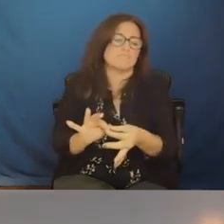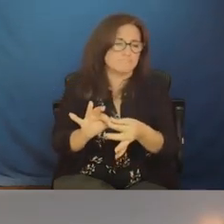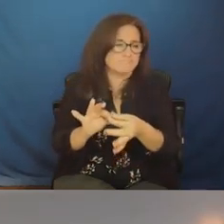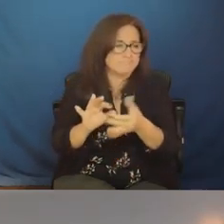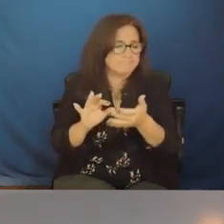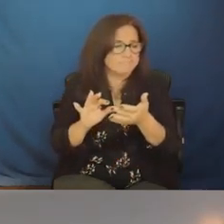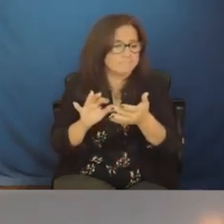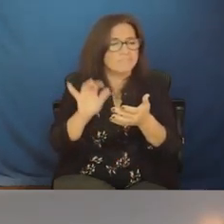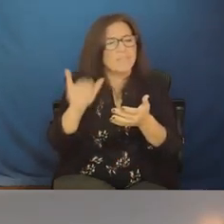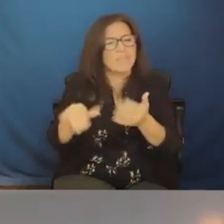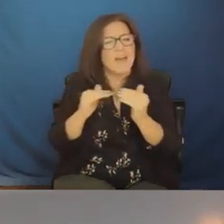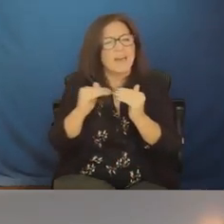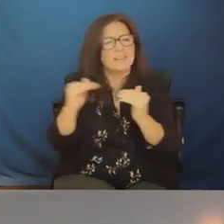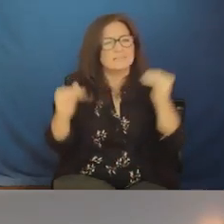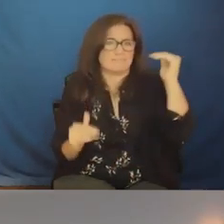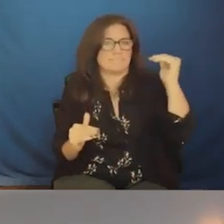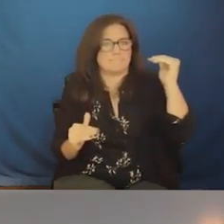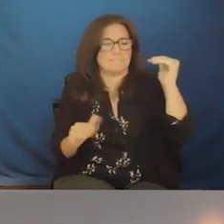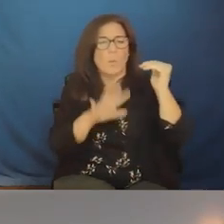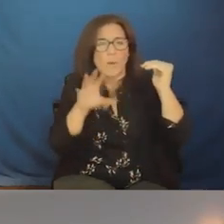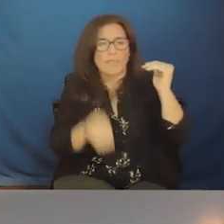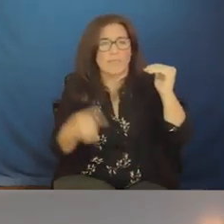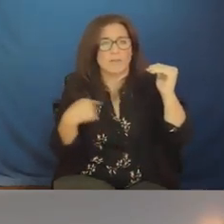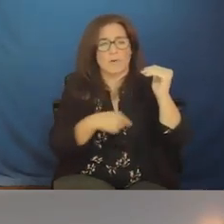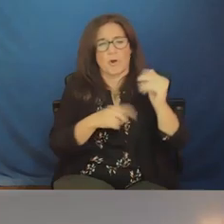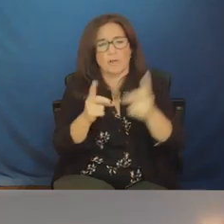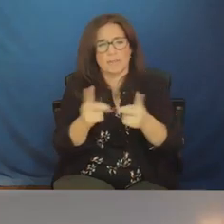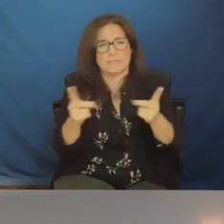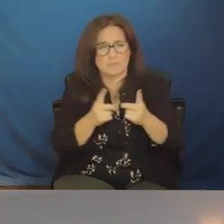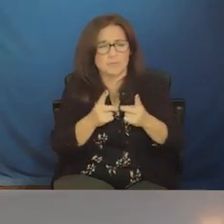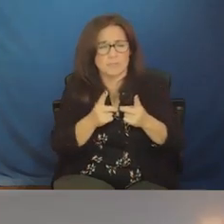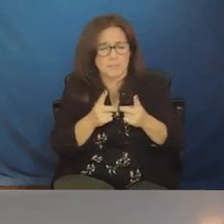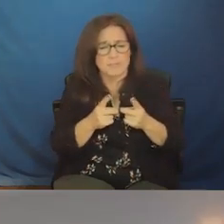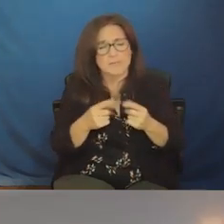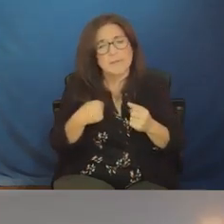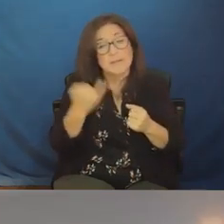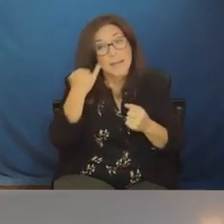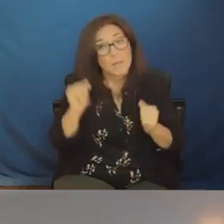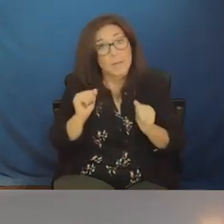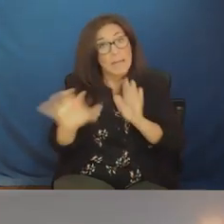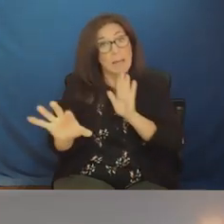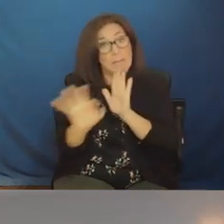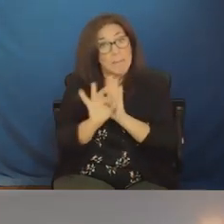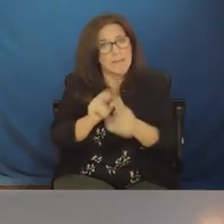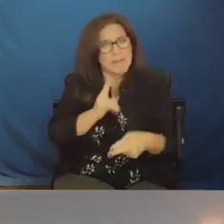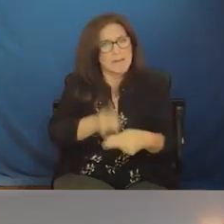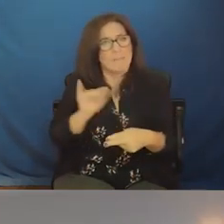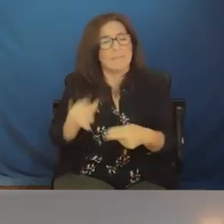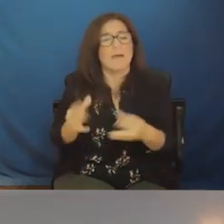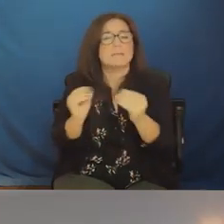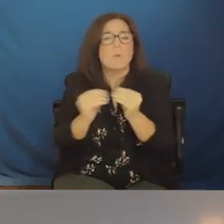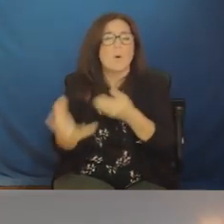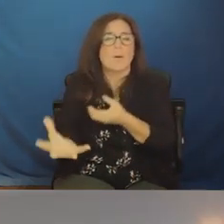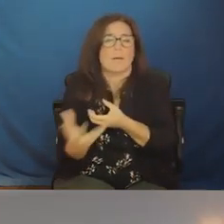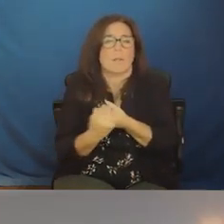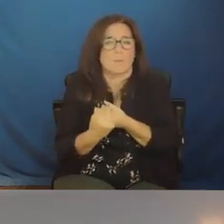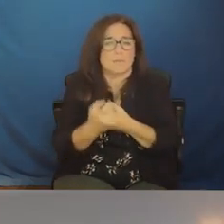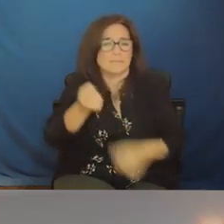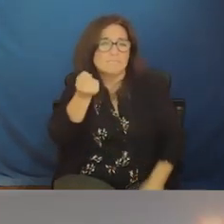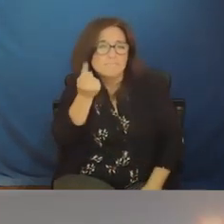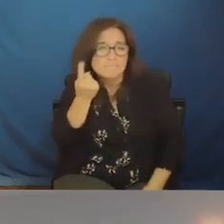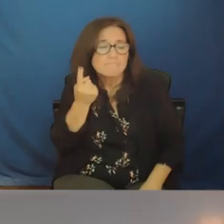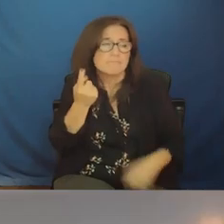la disparidad que hay nuestro distrito no sé si podemos escoger un nombre que sea más inclusiva porque a veces se